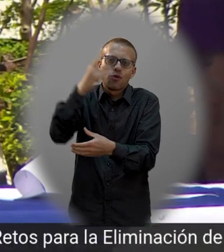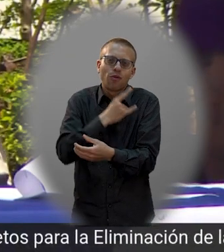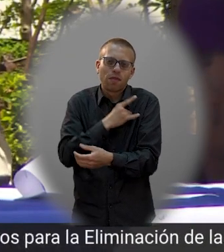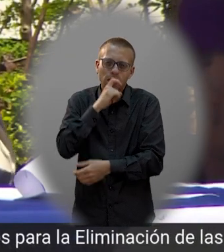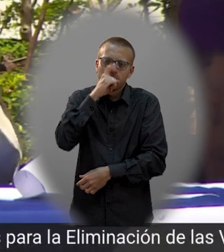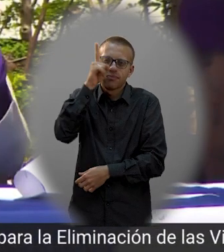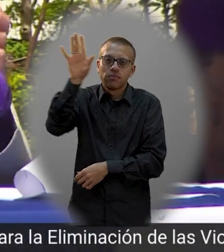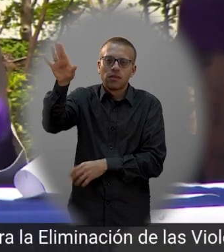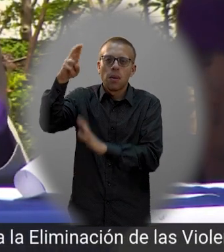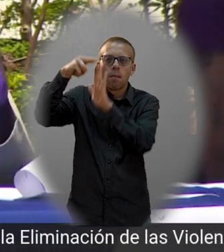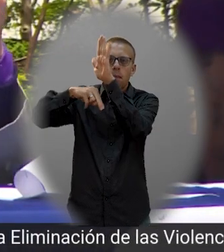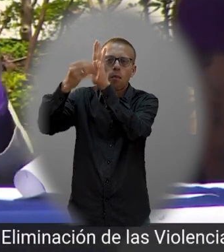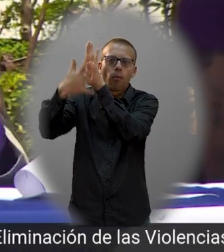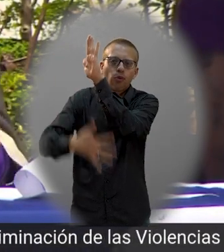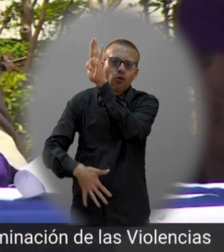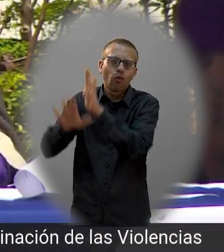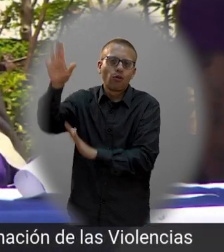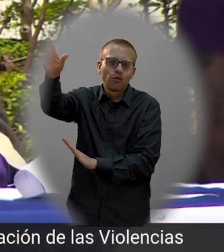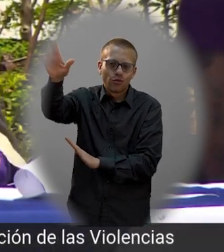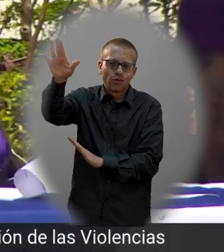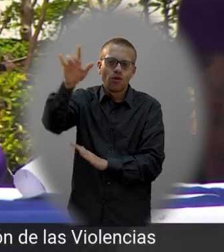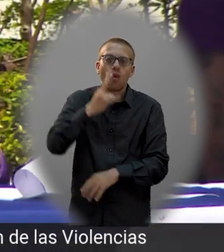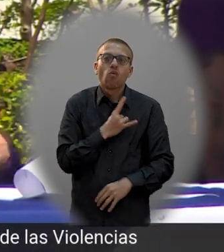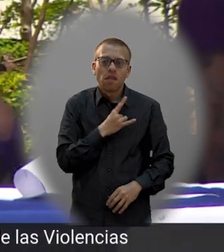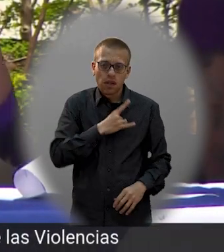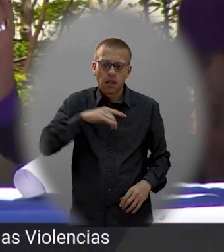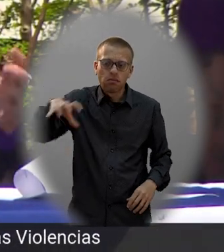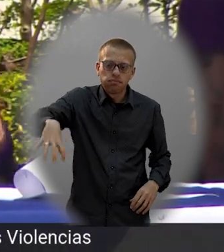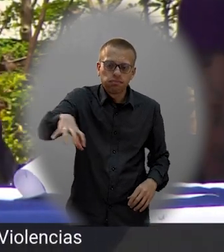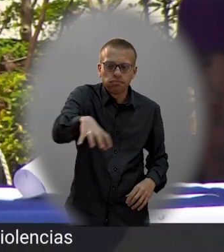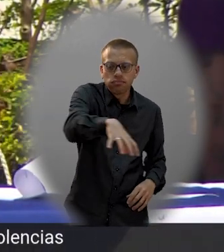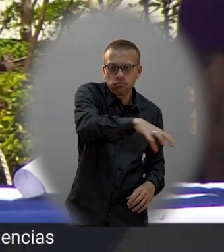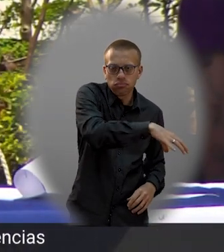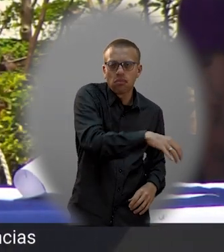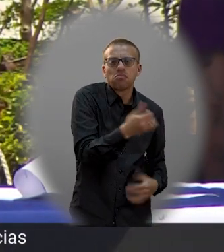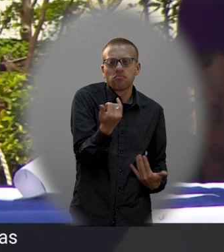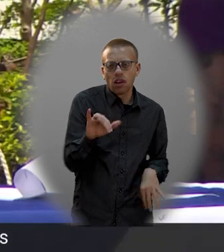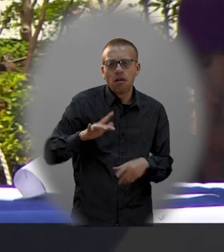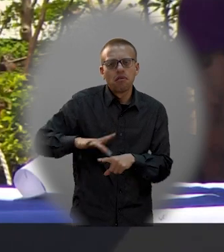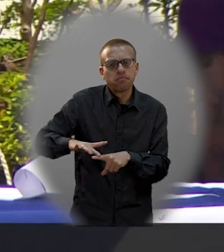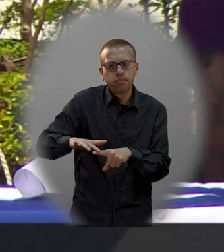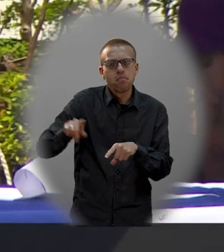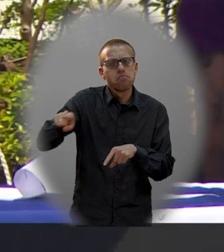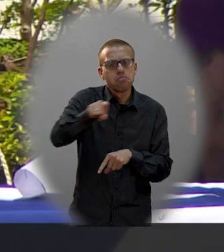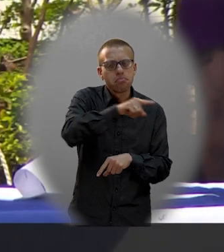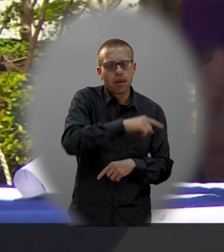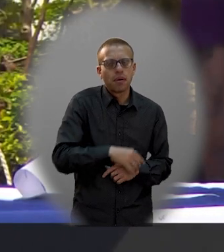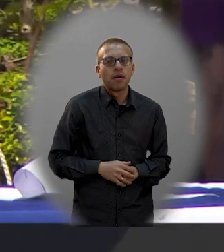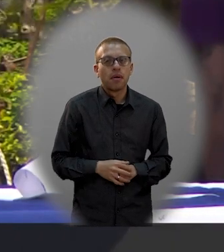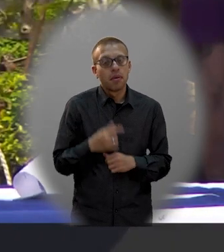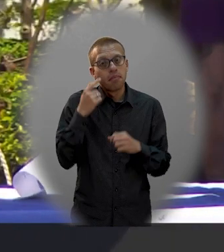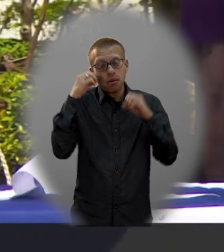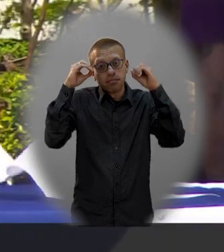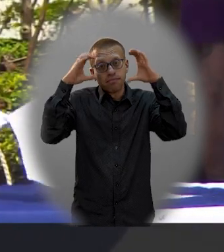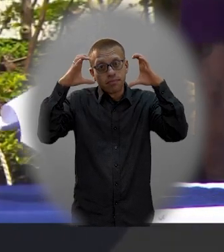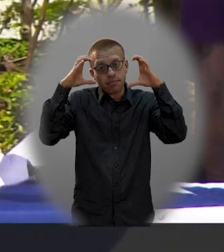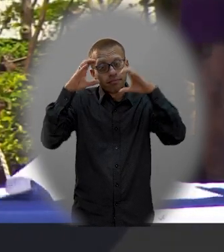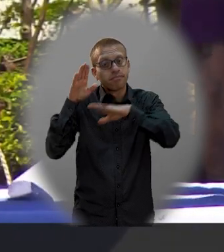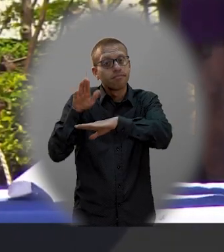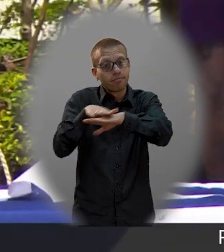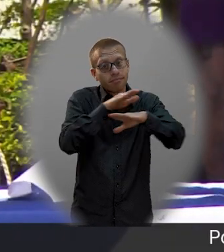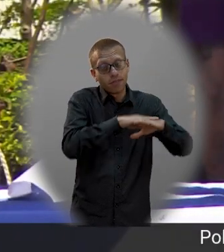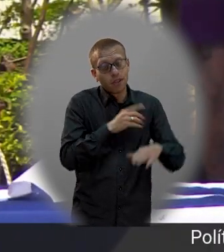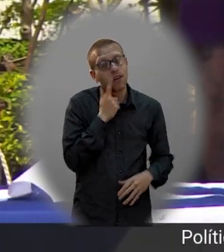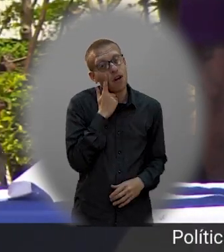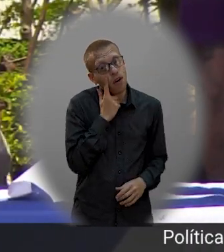los protocolos que se han producido en distintas universidades, y hay una alerta, y es que esto verdaderamente no se